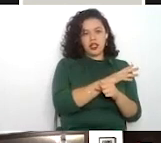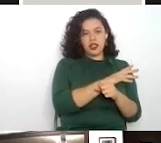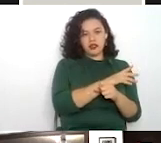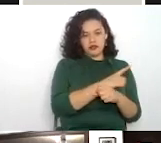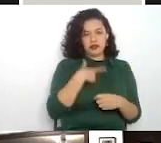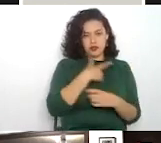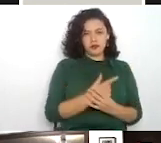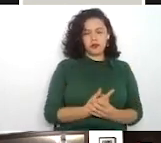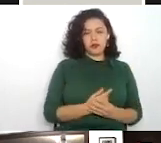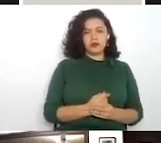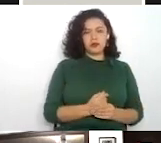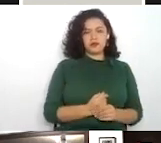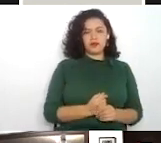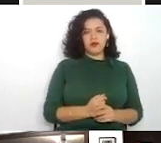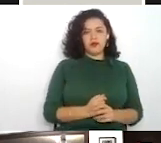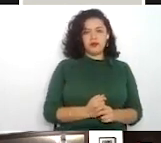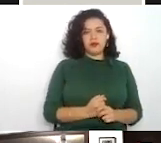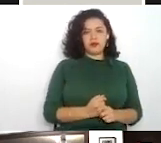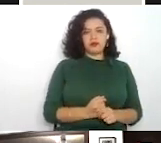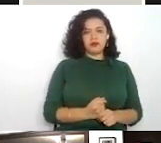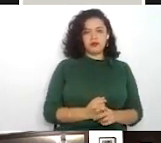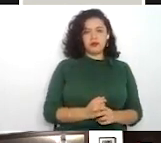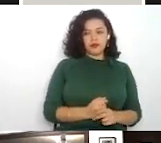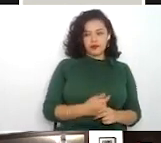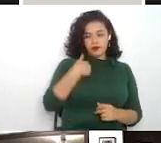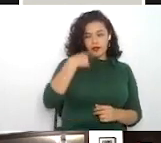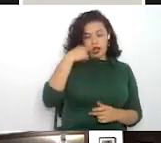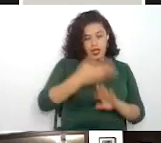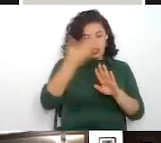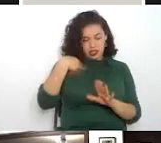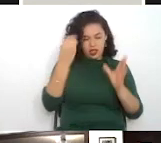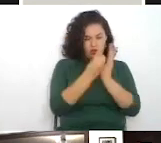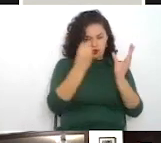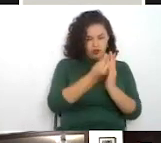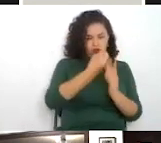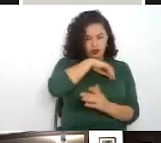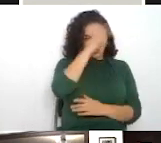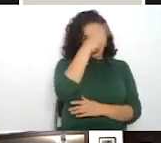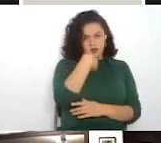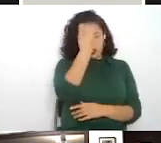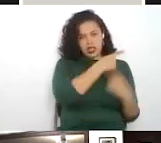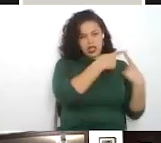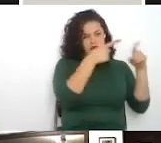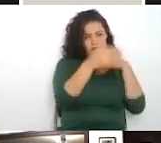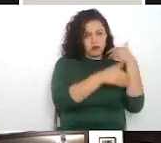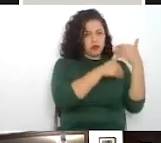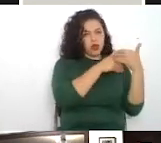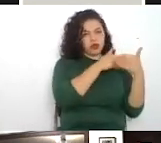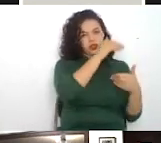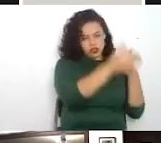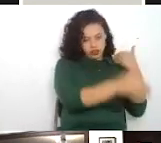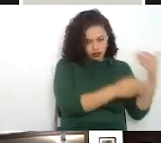Me gustaría ahí comentar, en la clase pasada estuvimos viendo cuáles son los diferentes procesos.